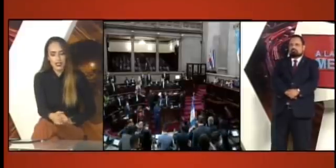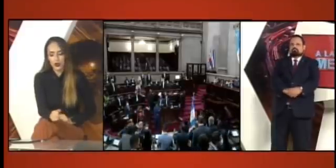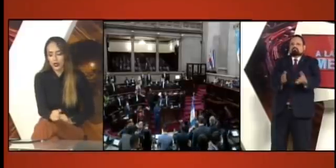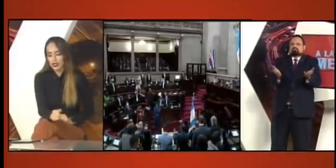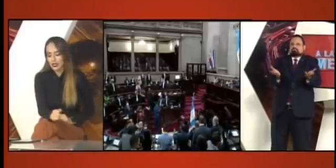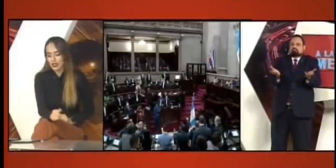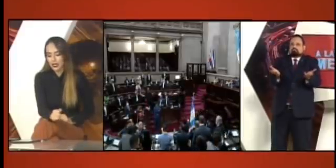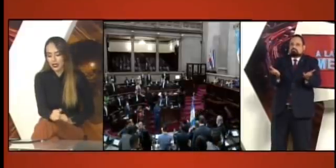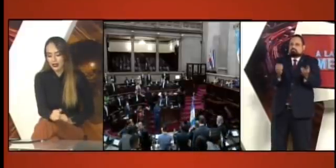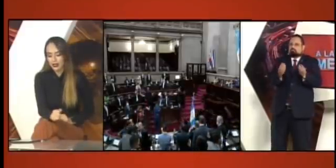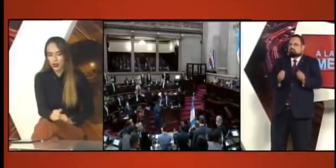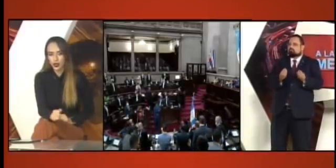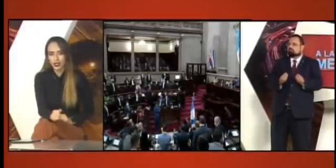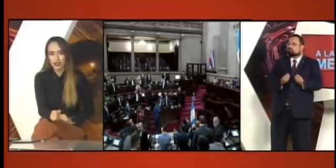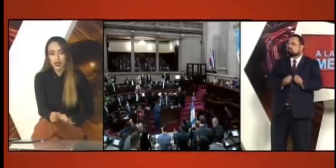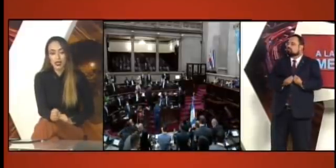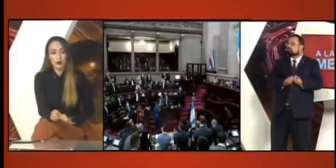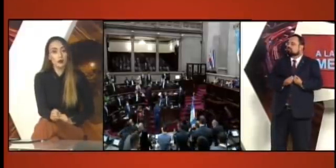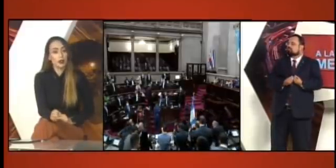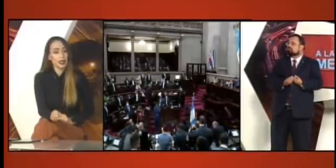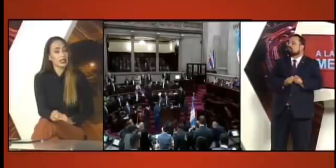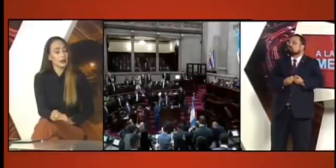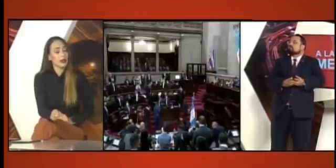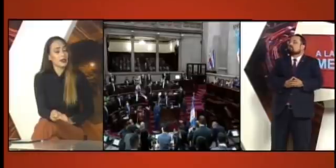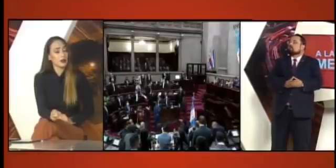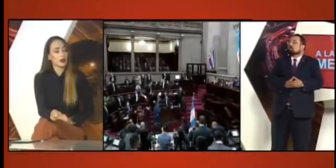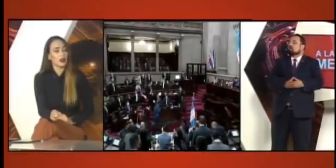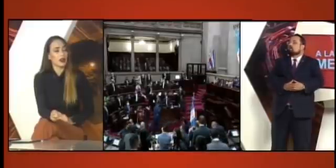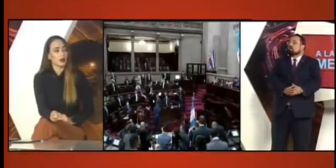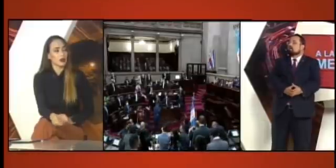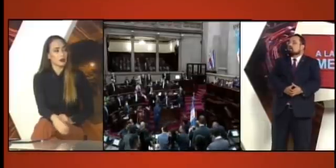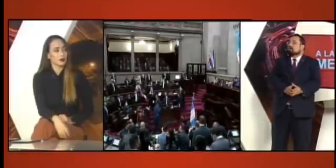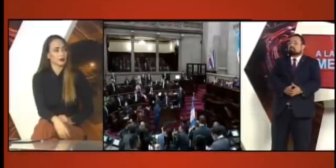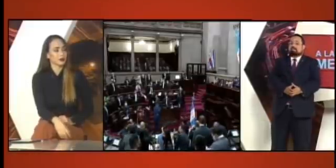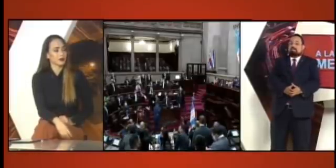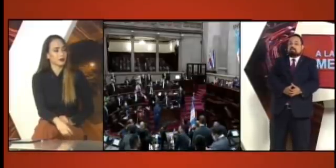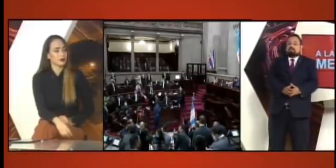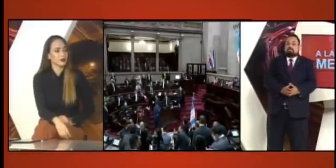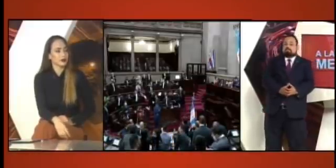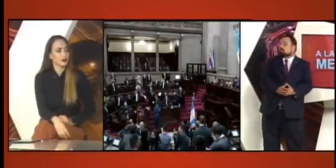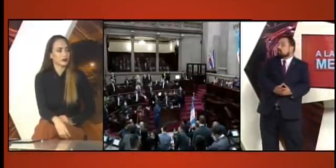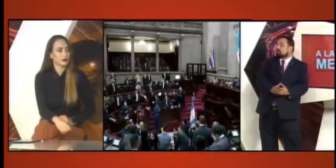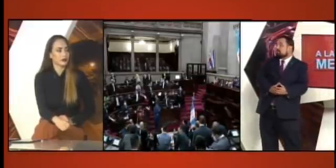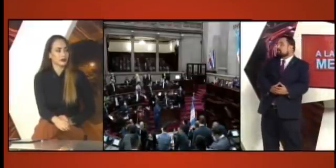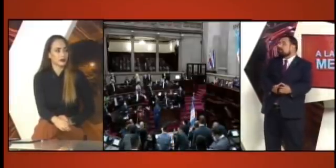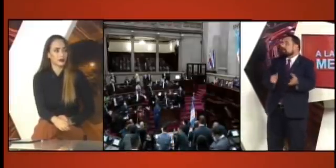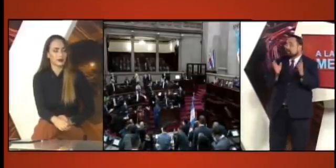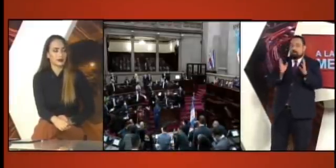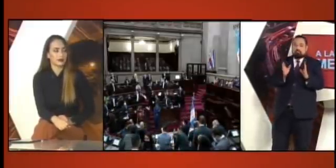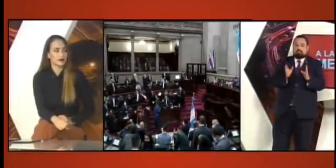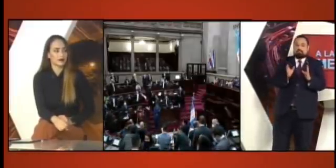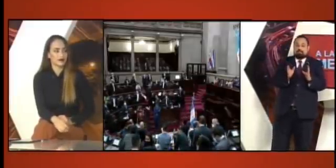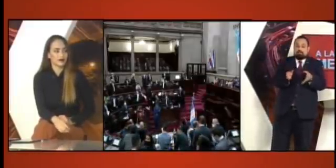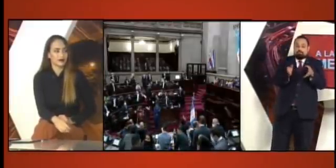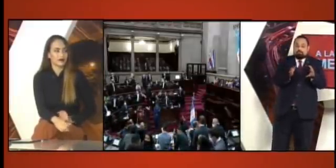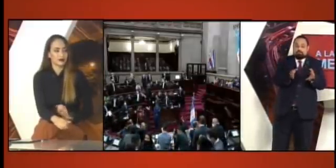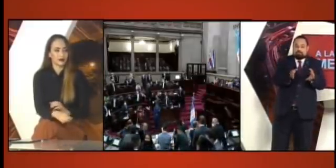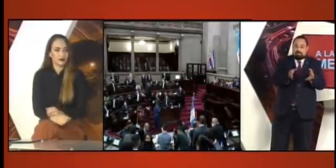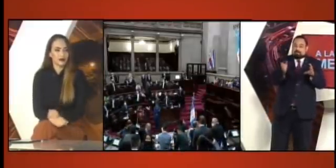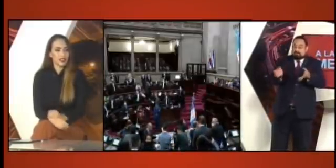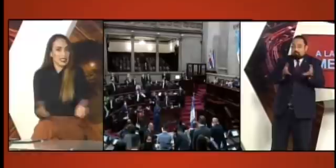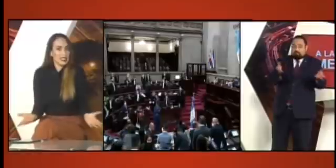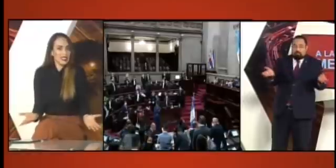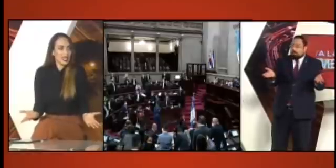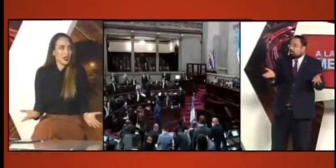van a seguir todas estas restricciones que es muy importante que también estemos enterados es que te decía el hazard y en mi criterio que